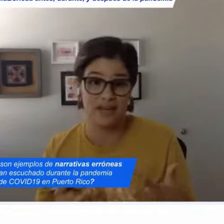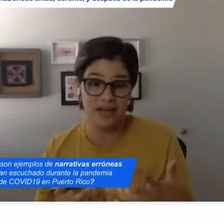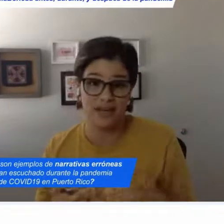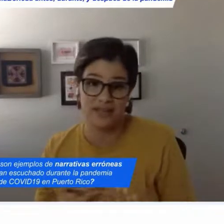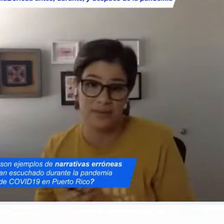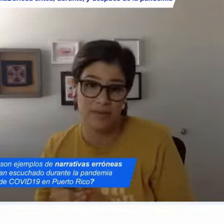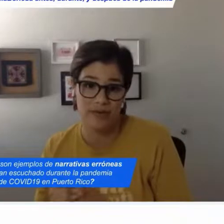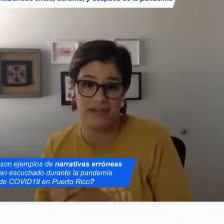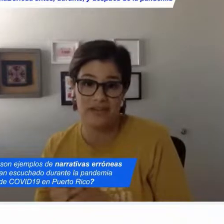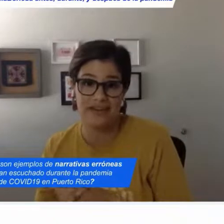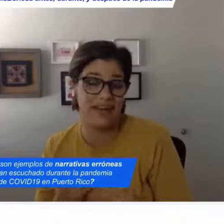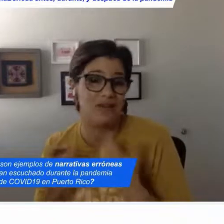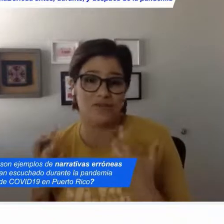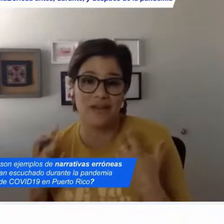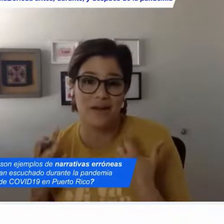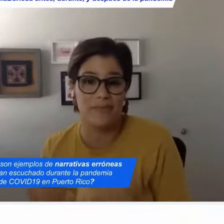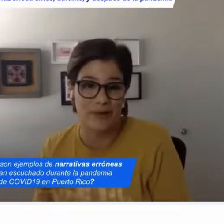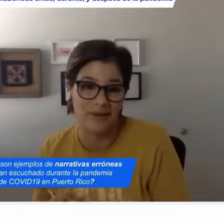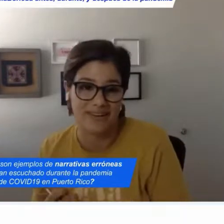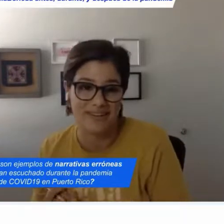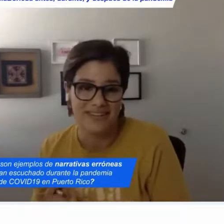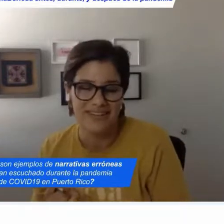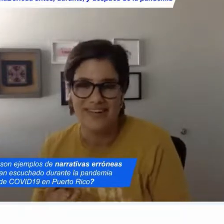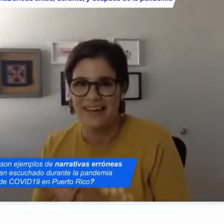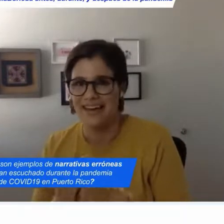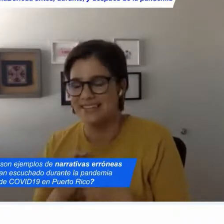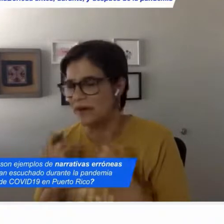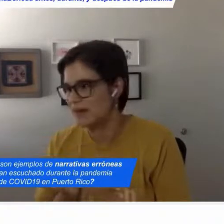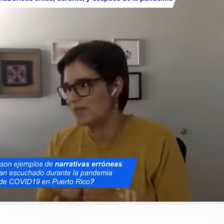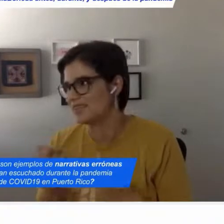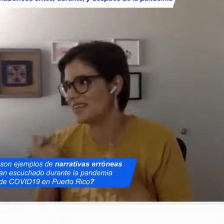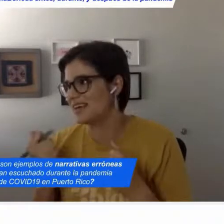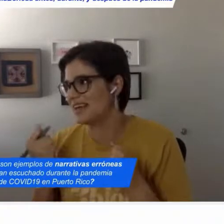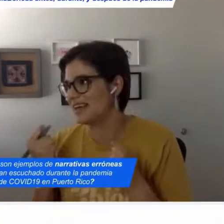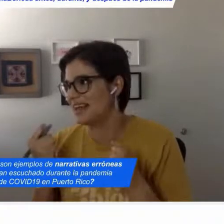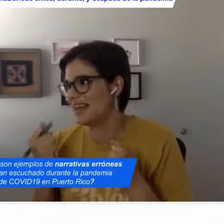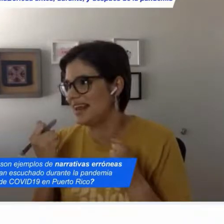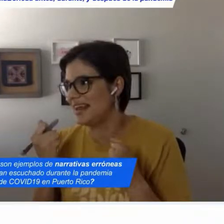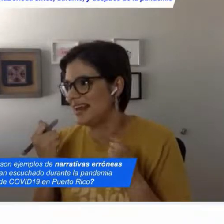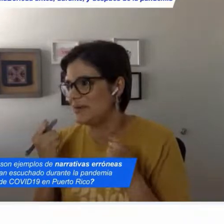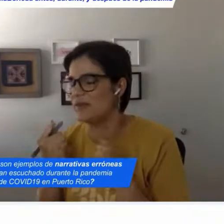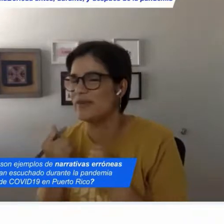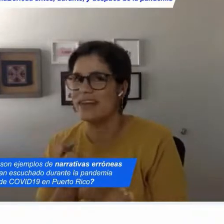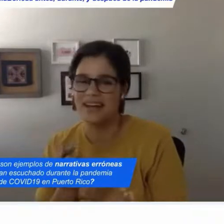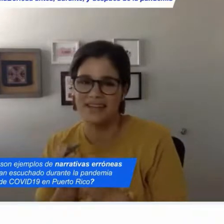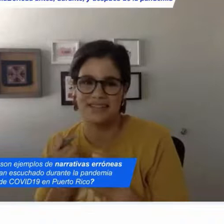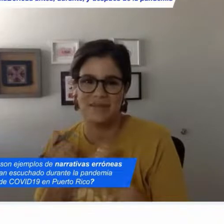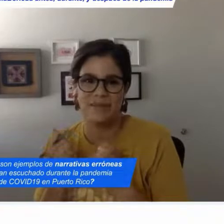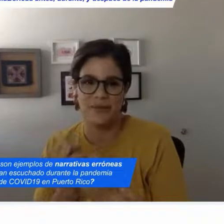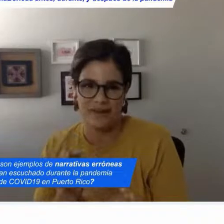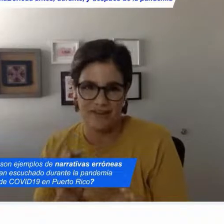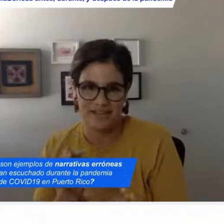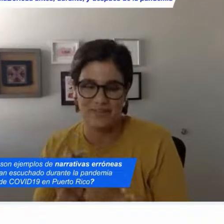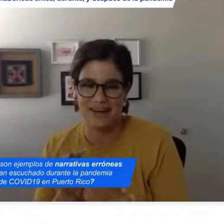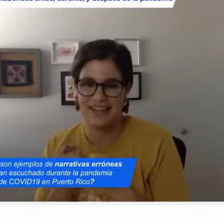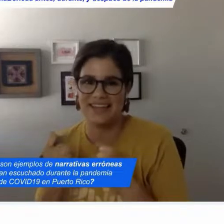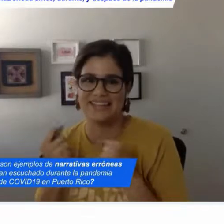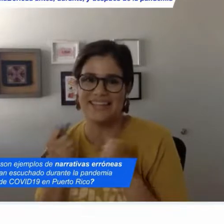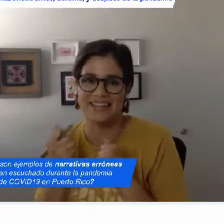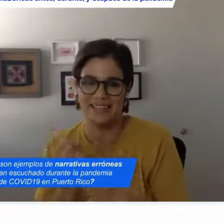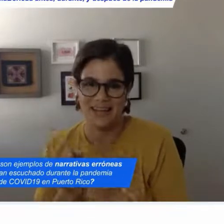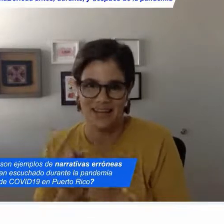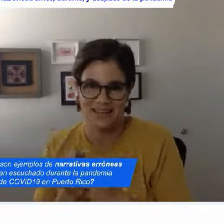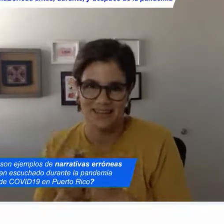que todavía estamos viendo es el uso de las pruebas. Sabemos que el poder hacer pruebas